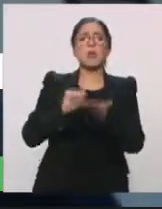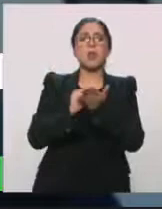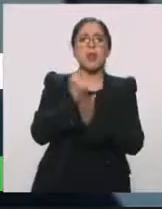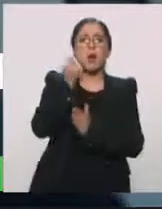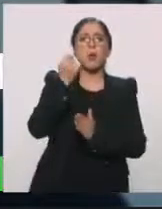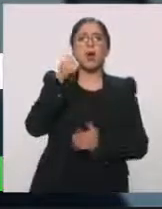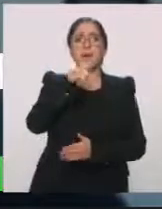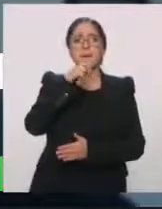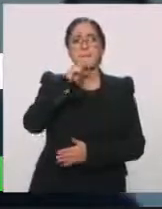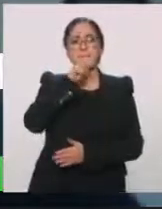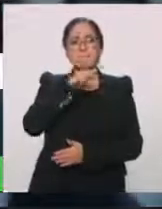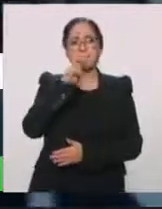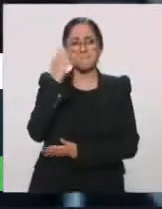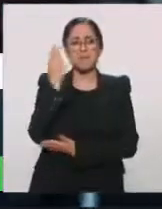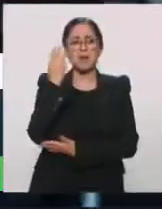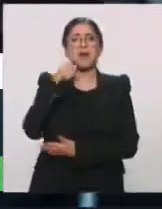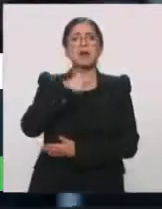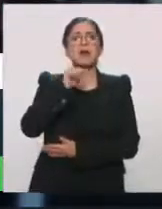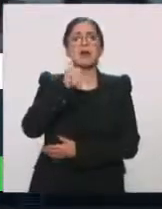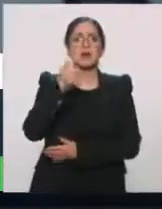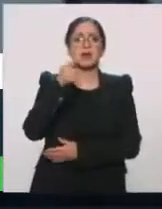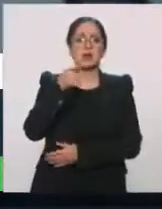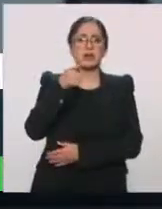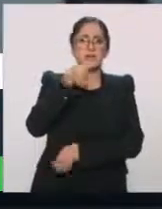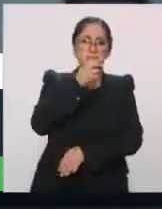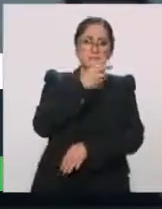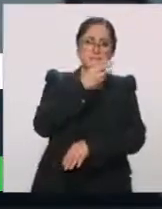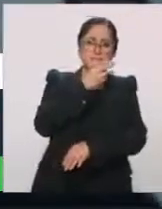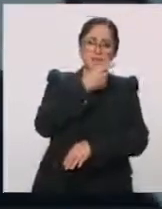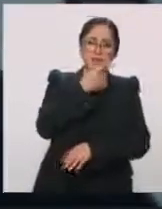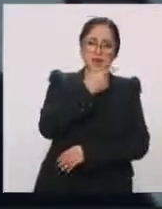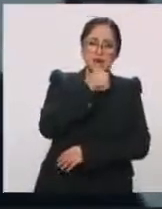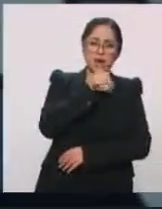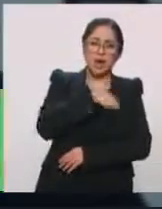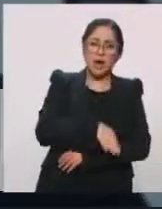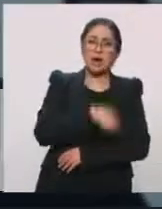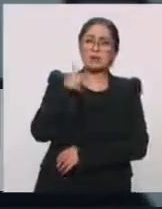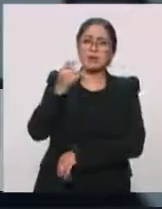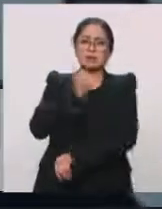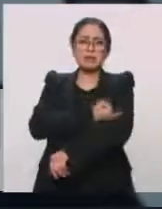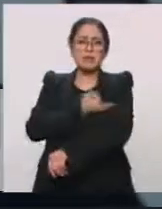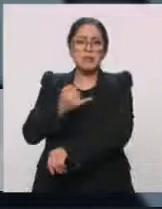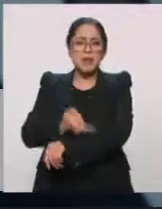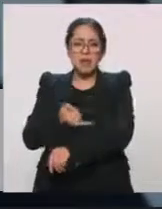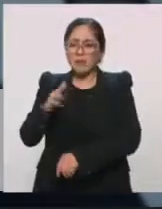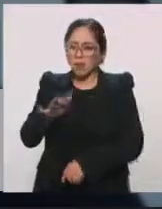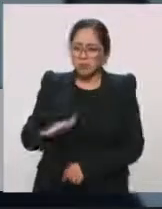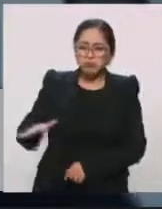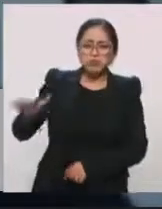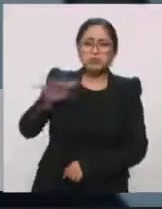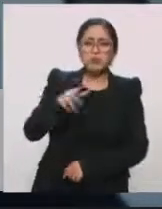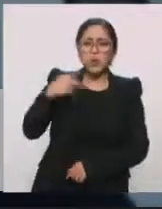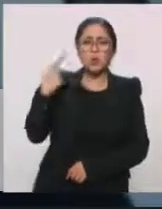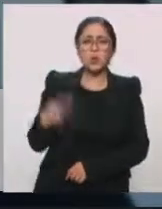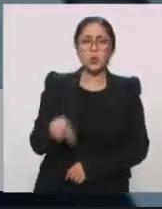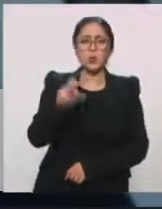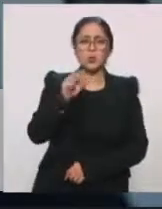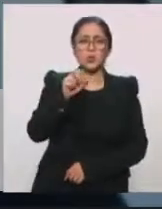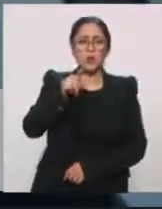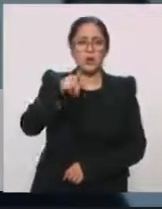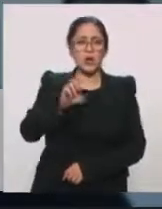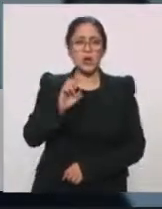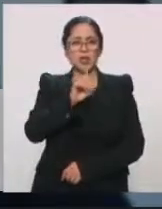y un cachito de Gustavo Madero, Iztapalapa también, son decretadas suelo de conservación, digamos, porque